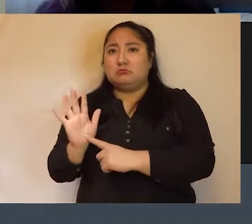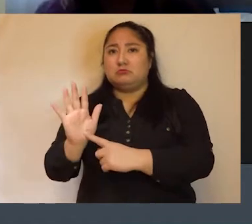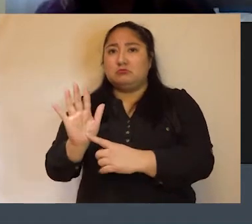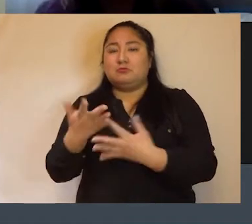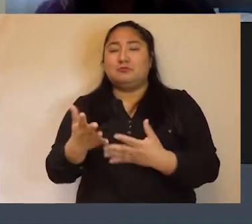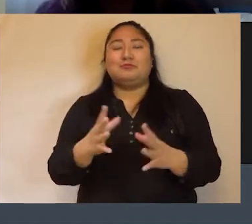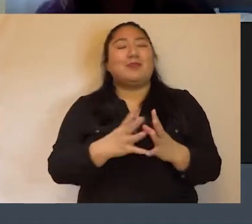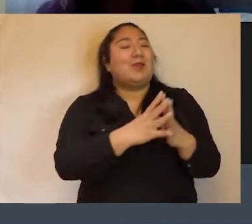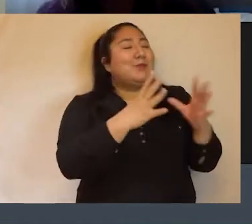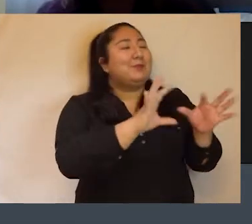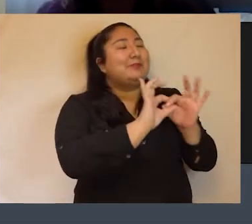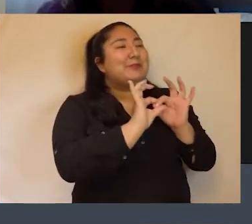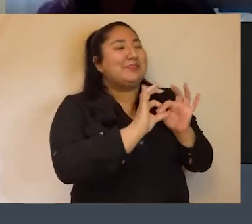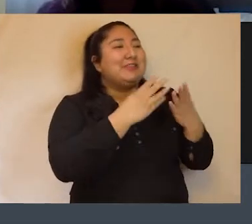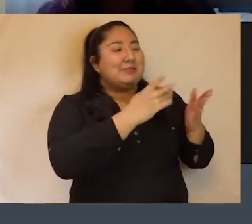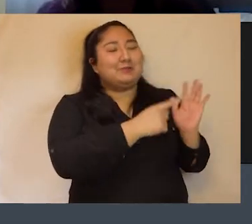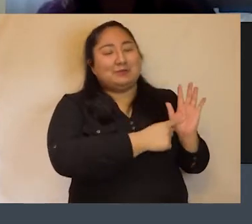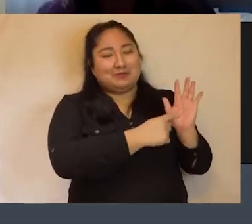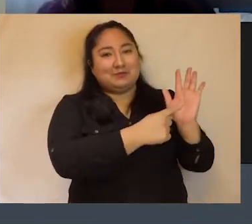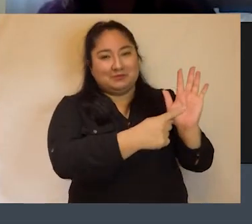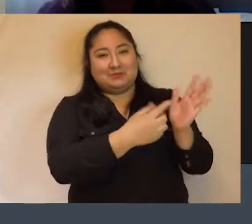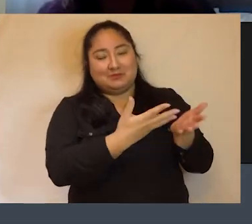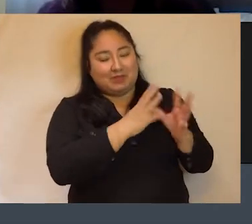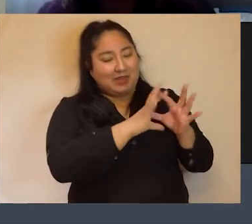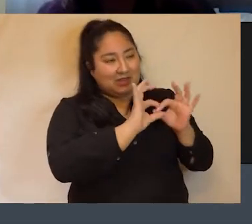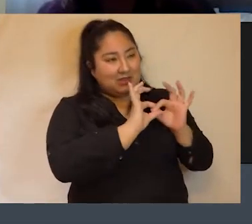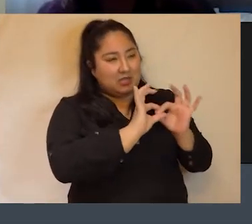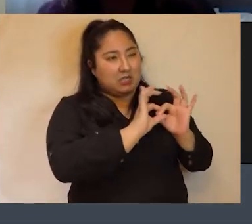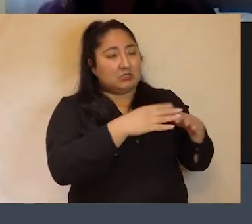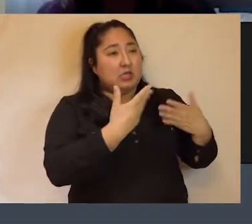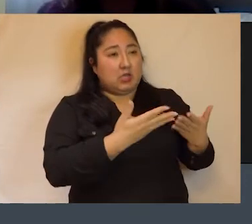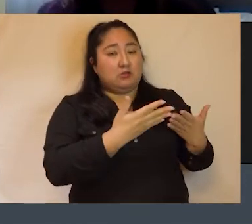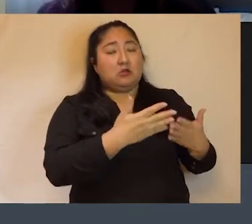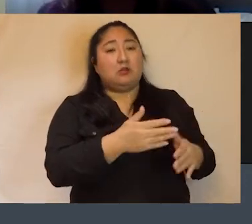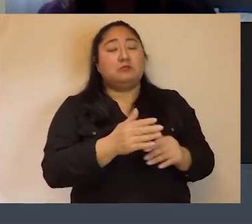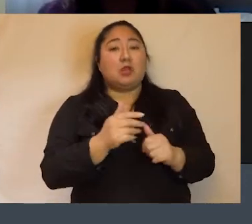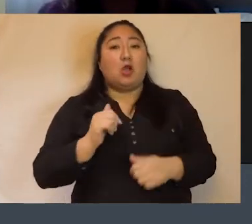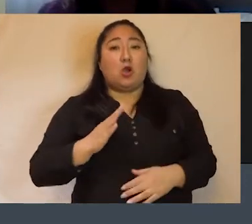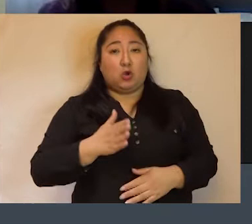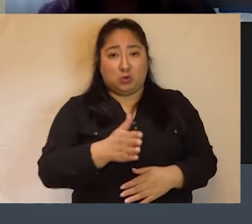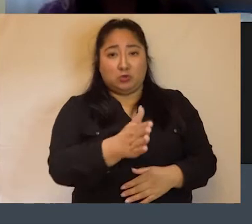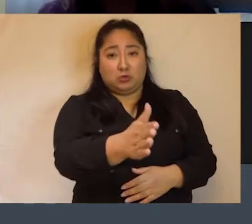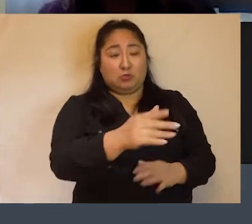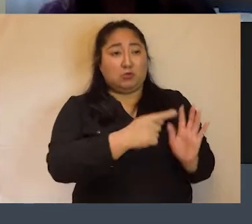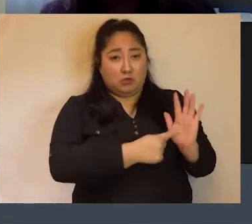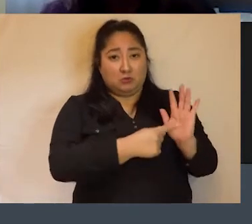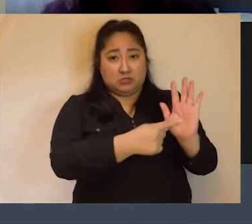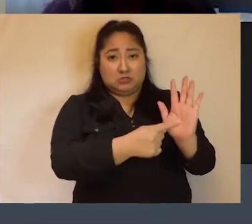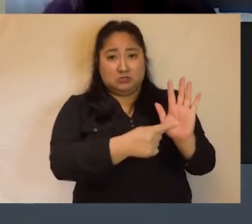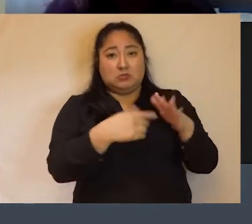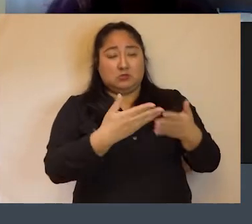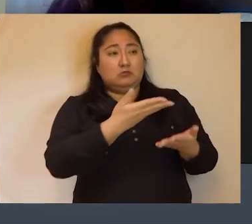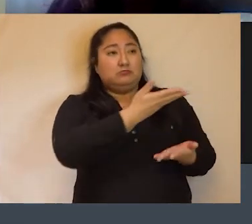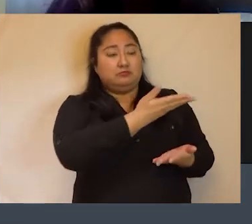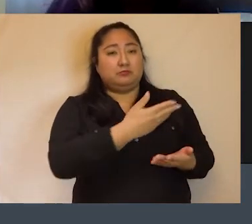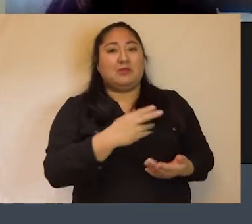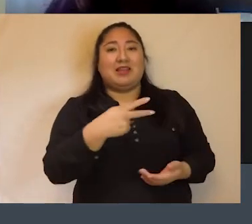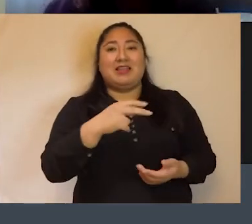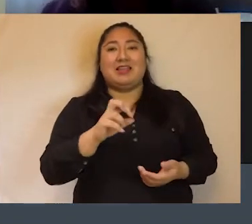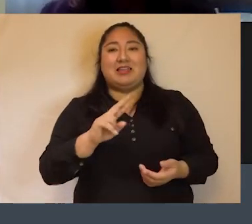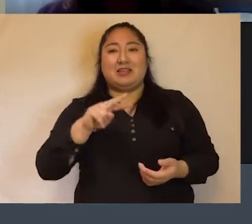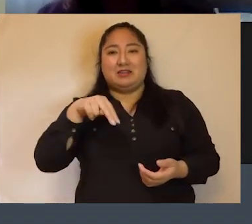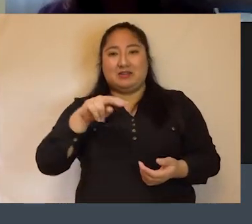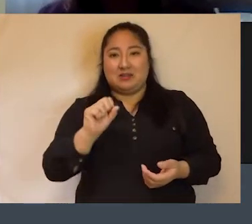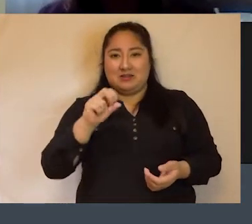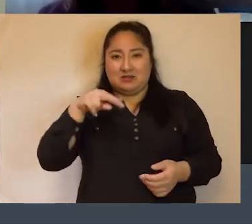Hernán. Muchas gracias, prorector, por su presentación. Siguiendo la presentación que habíamos hecho al inicio, le queremos